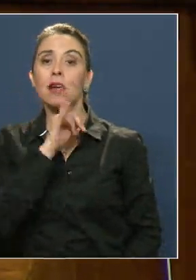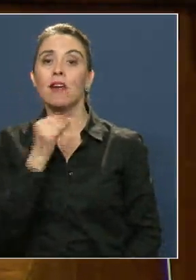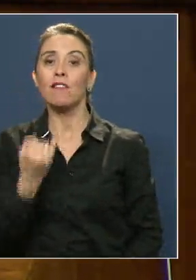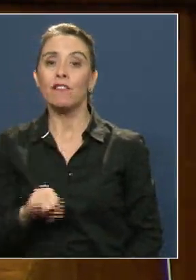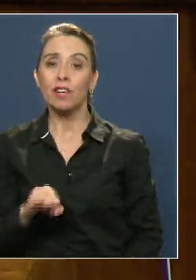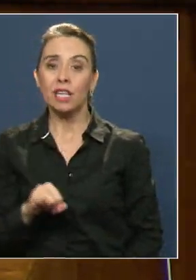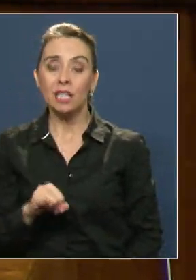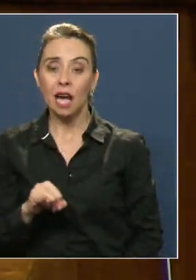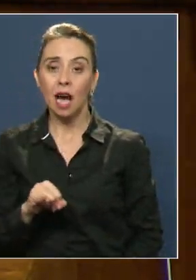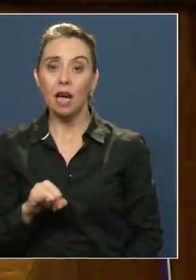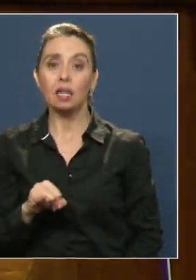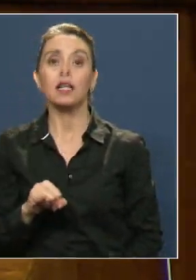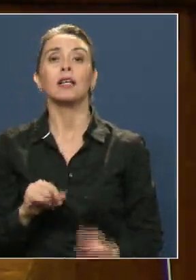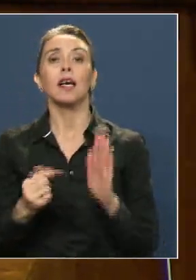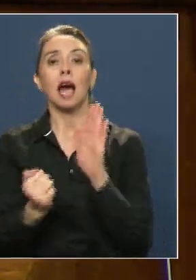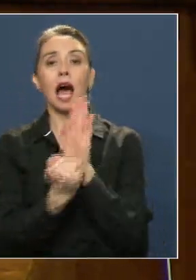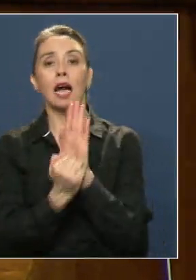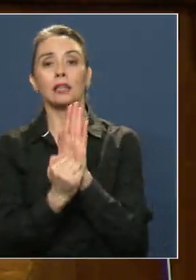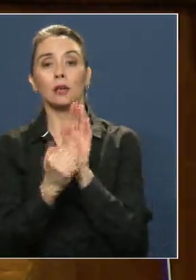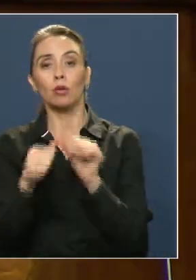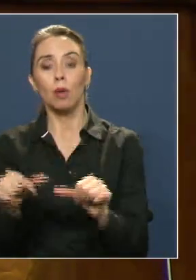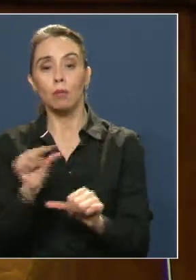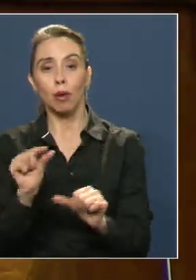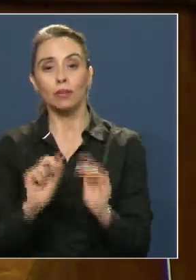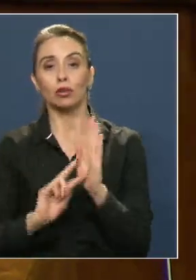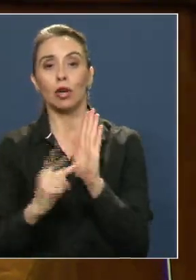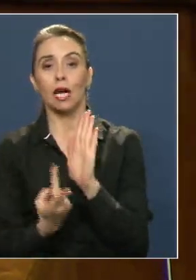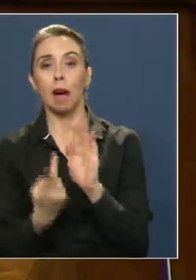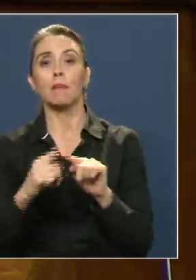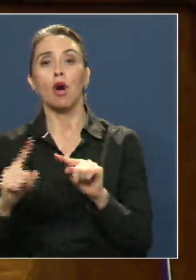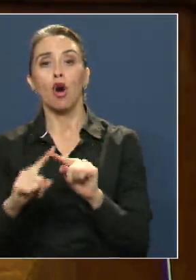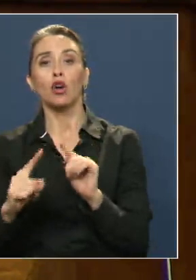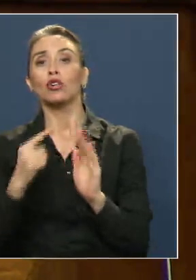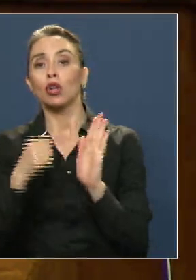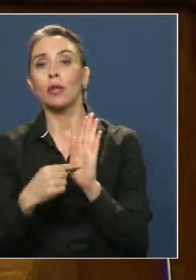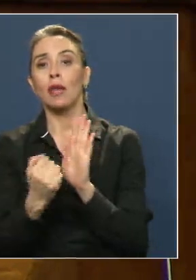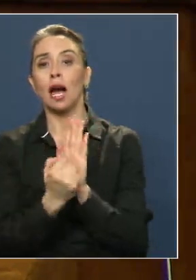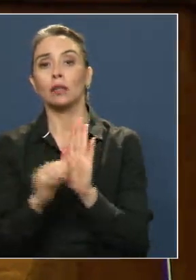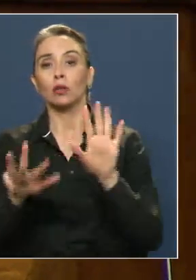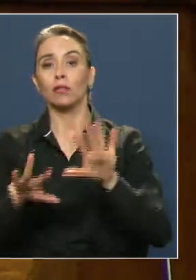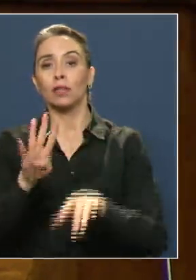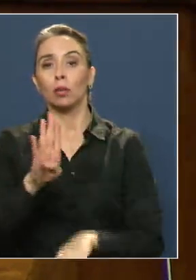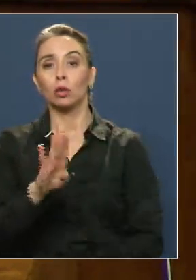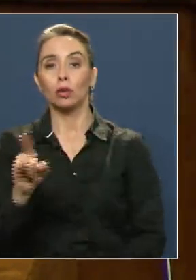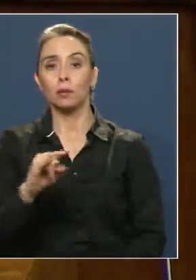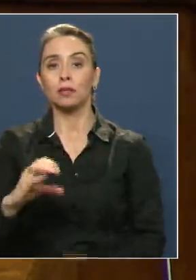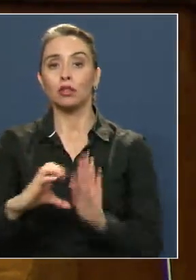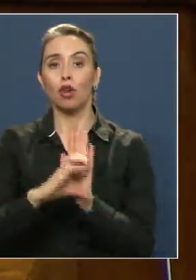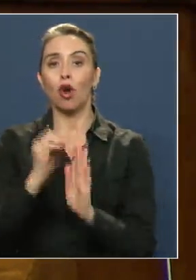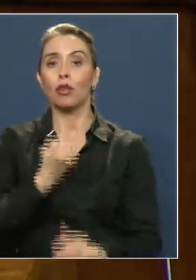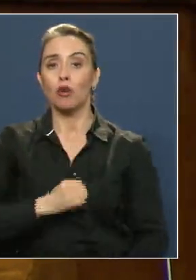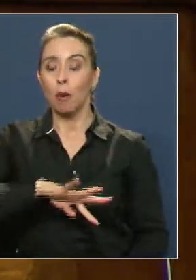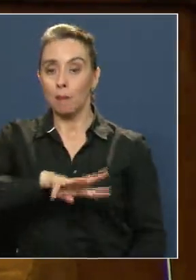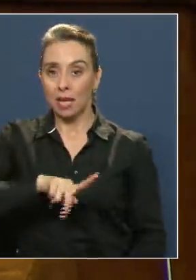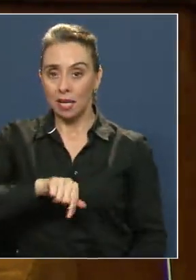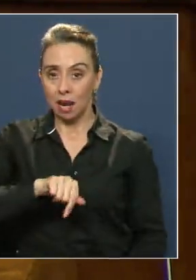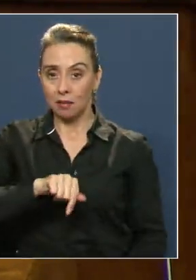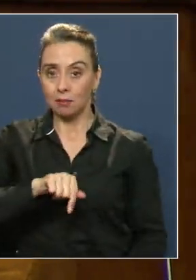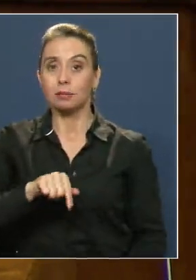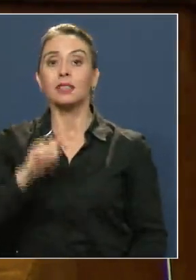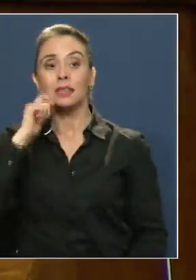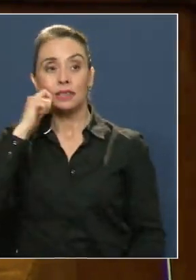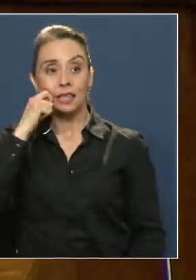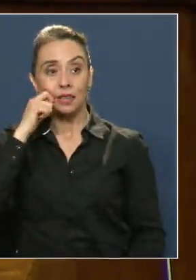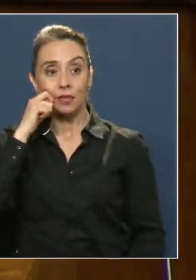Finalmente, se sustituyó el artículo transitorio por otro que aplica lo dispuesto en el artículo 94 bis del Código Penal propuesto. Esto